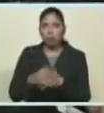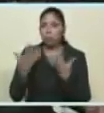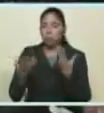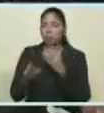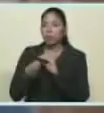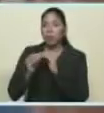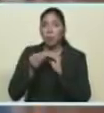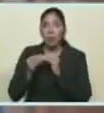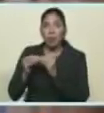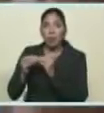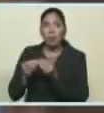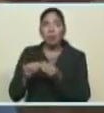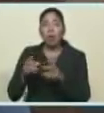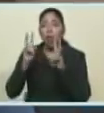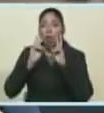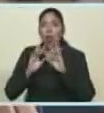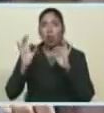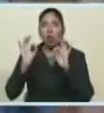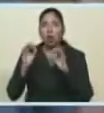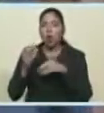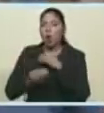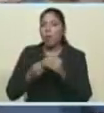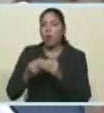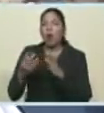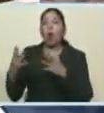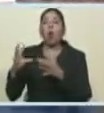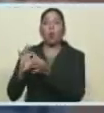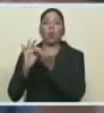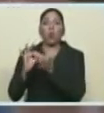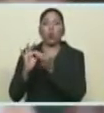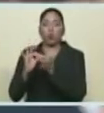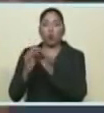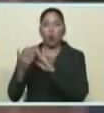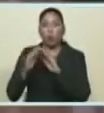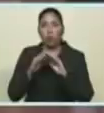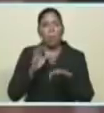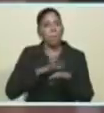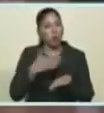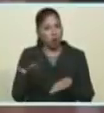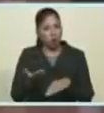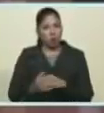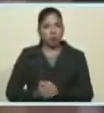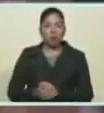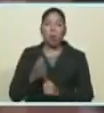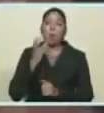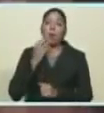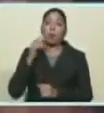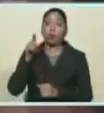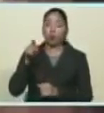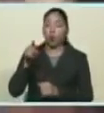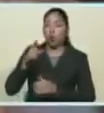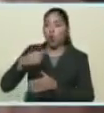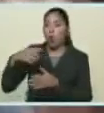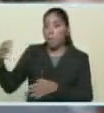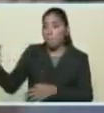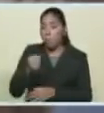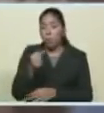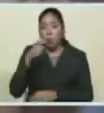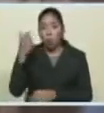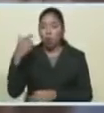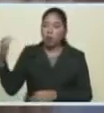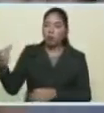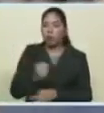de manera directa con las comunidades. ¿Por qué? Porque, bueno, si usted se busca un contratista para hacer un